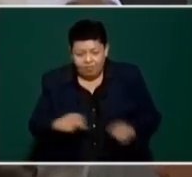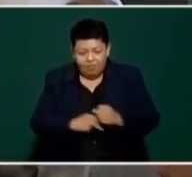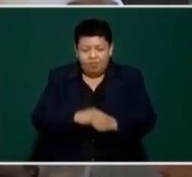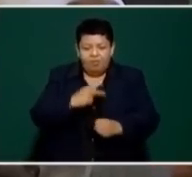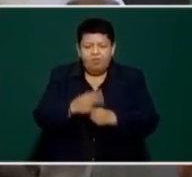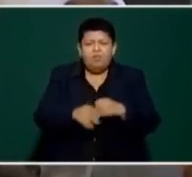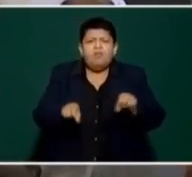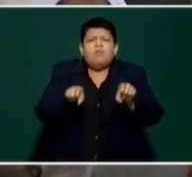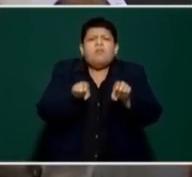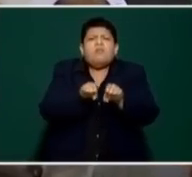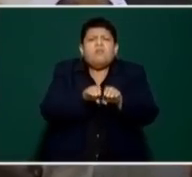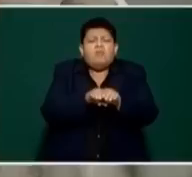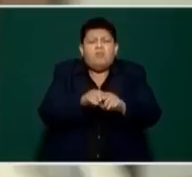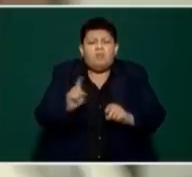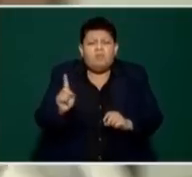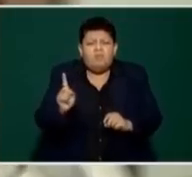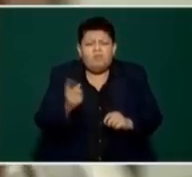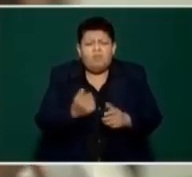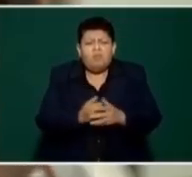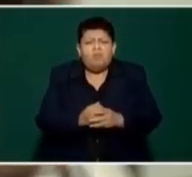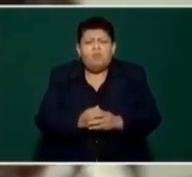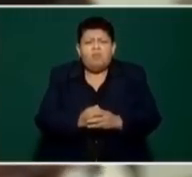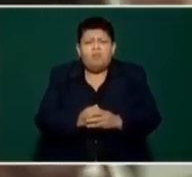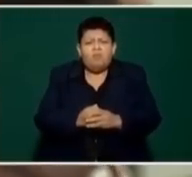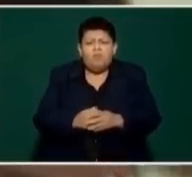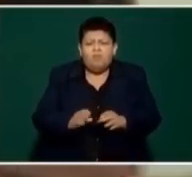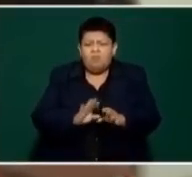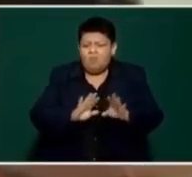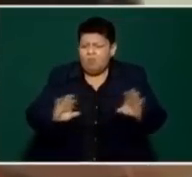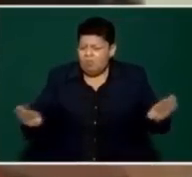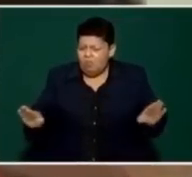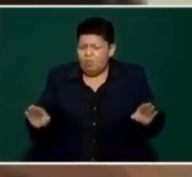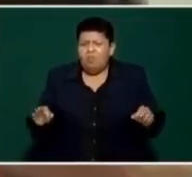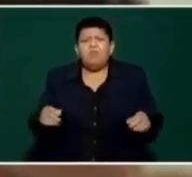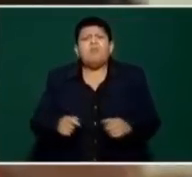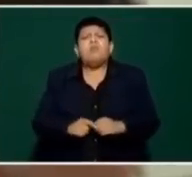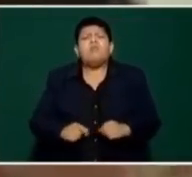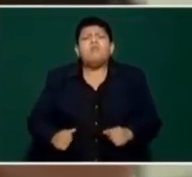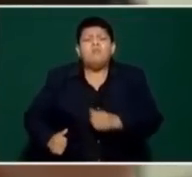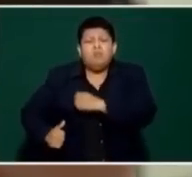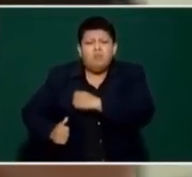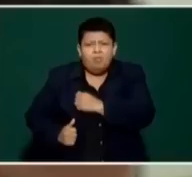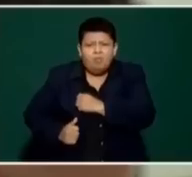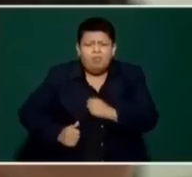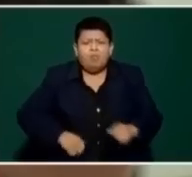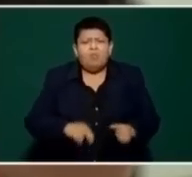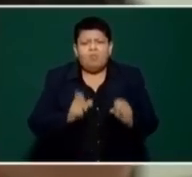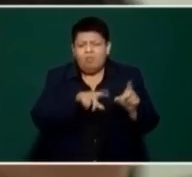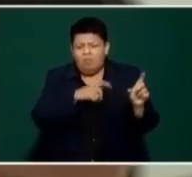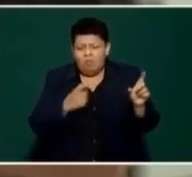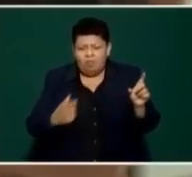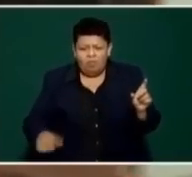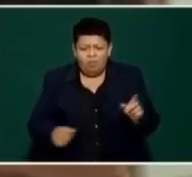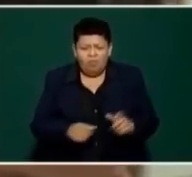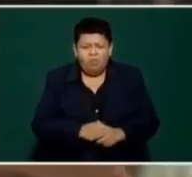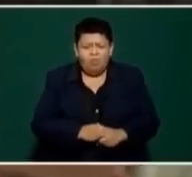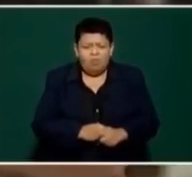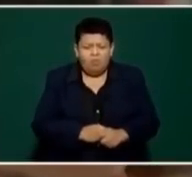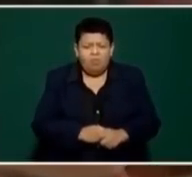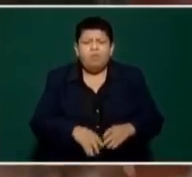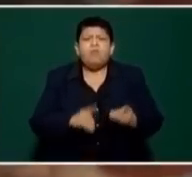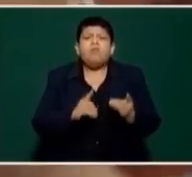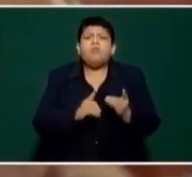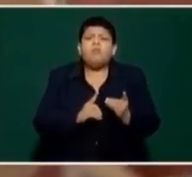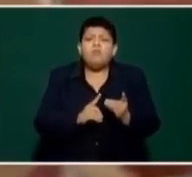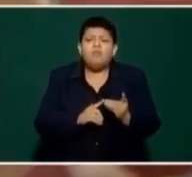explicar cómo va, si ya se desplegó toda la Guardia Nacional para el tema de los migrantes. Y este fin de semana circuló una fotografía muy dura donde